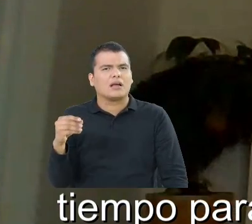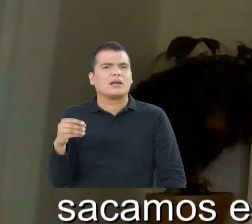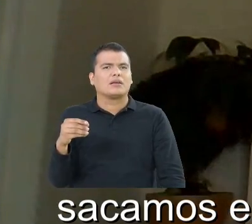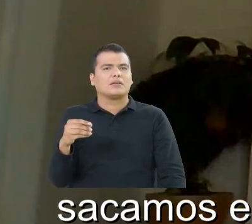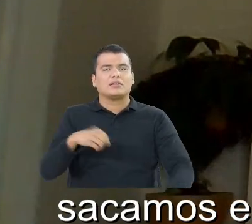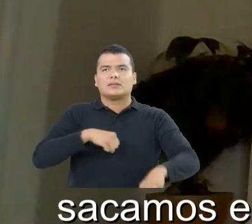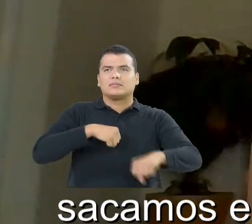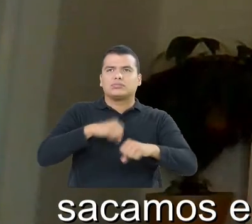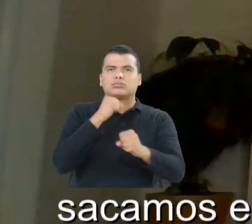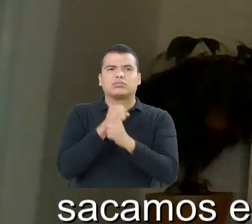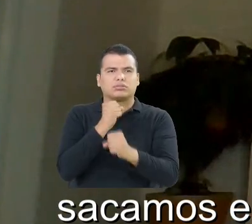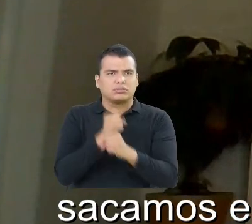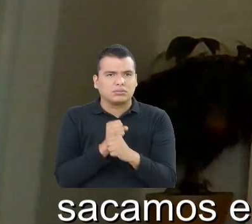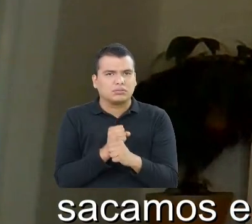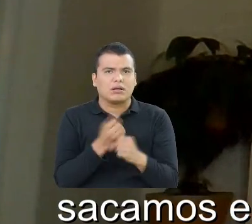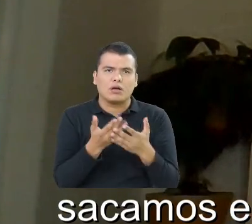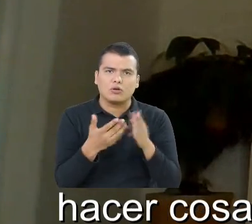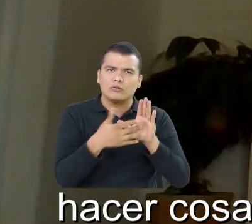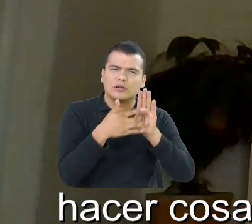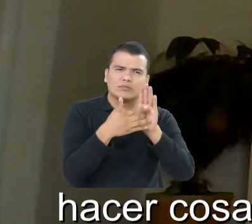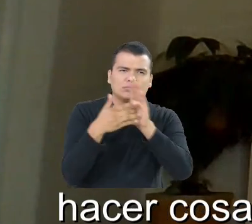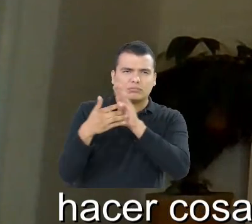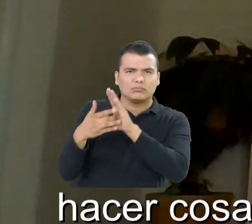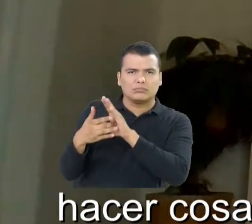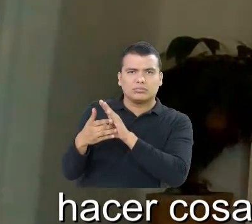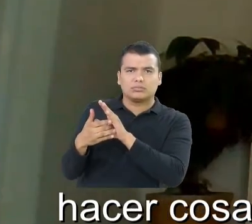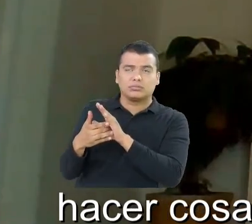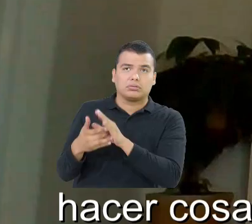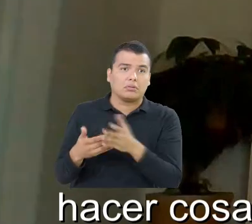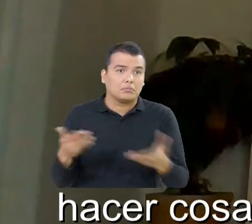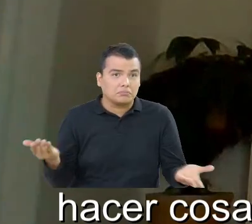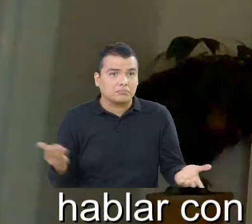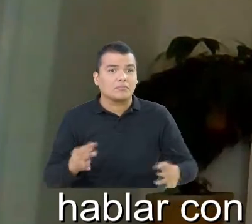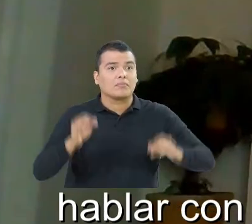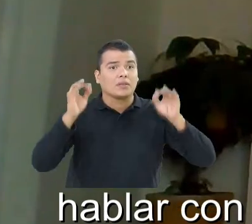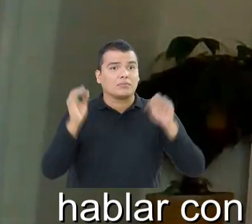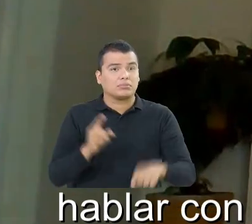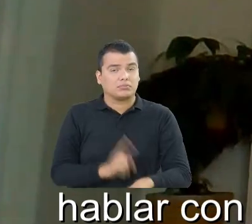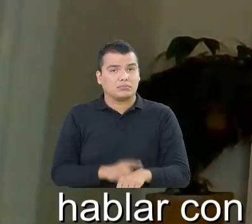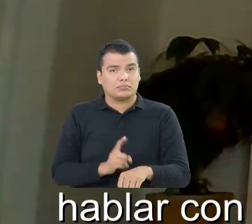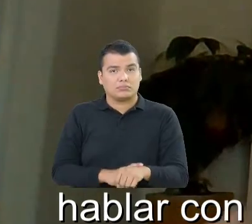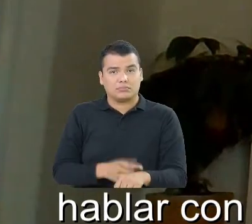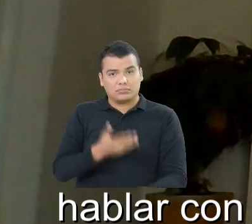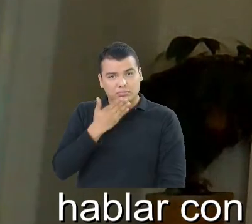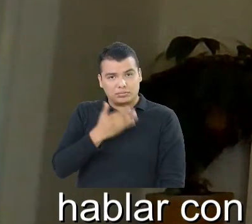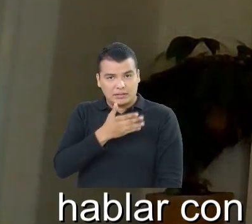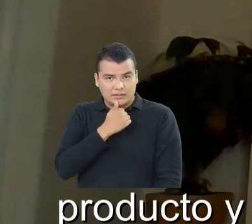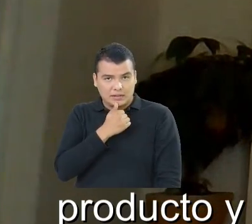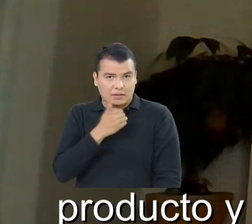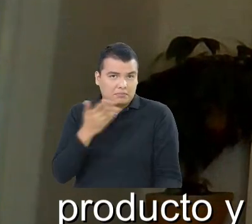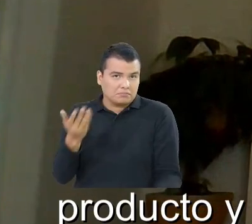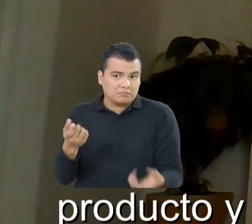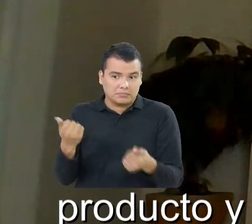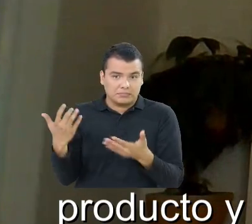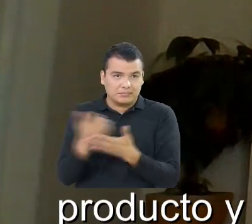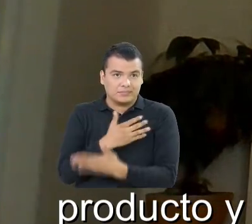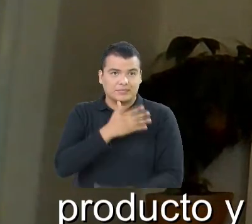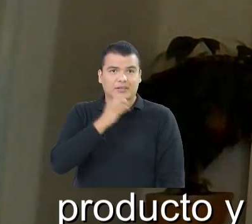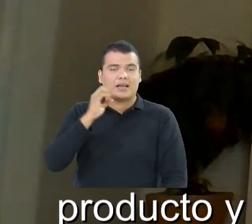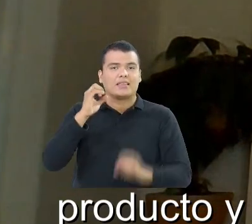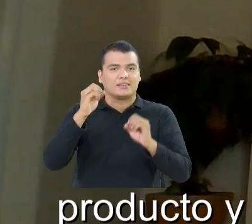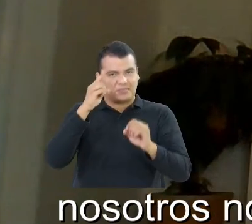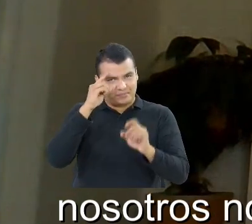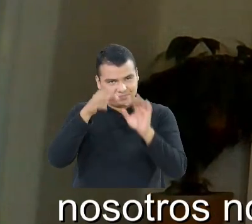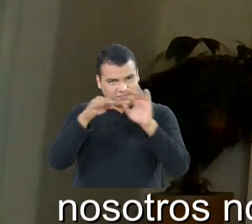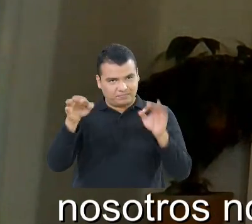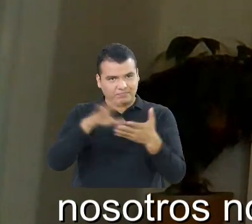hablar con la gente y mostrarle nuestro producto y recibir feedback. Y si nosotros no le sacamos tiempo al dinero, pues el dinero no va a llegar. Primera frase que